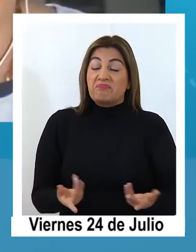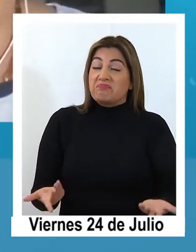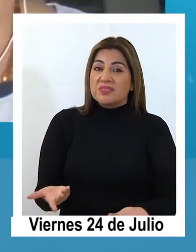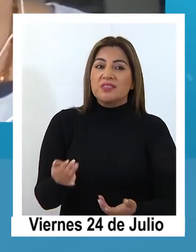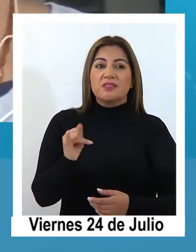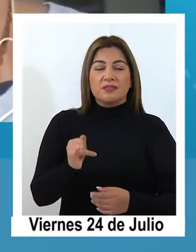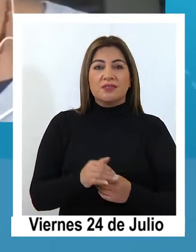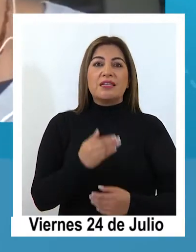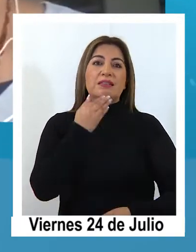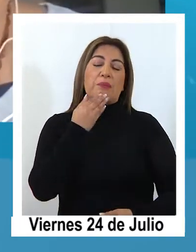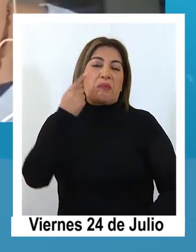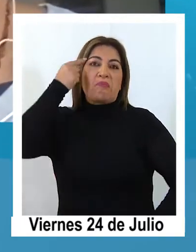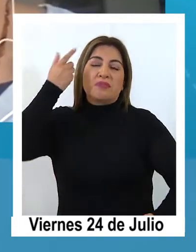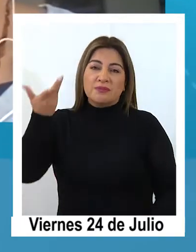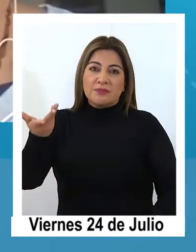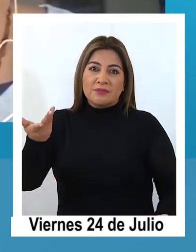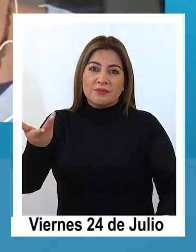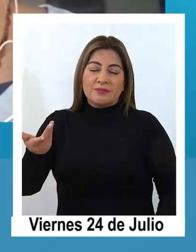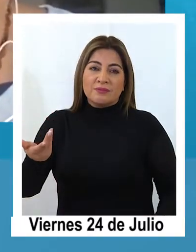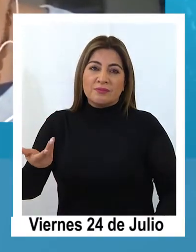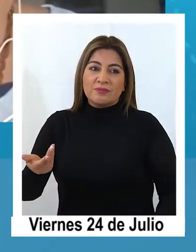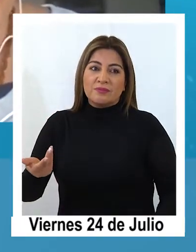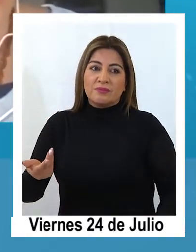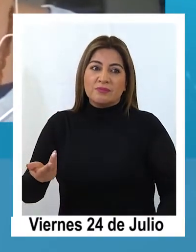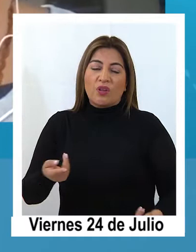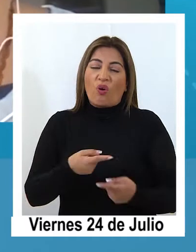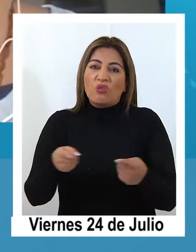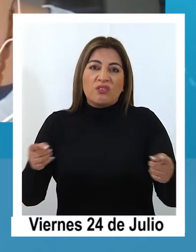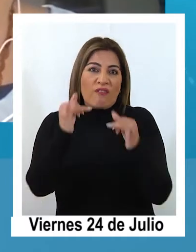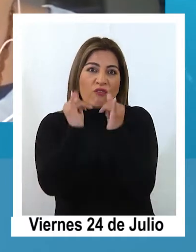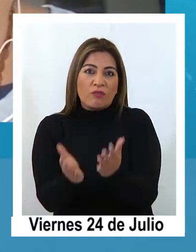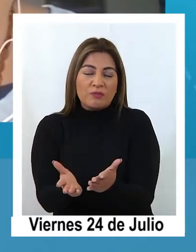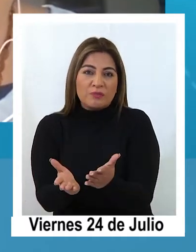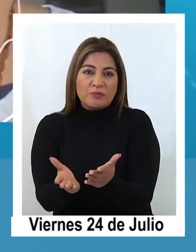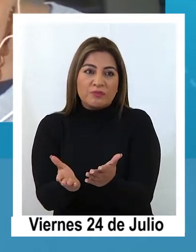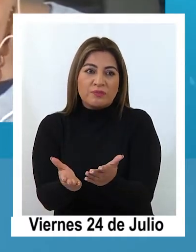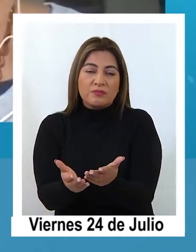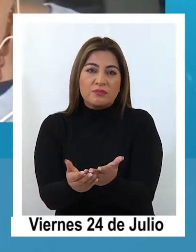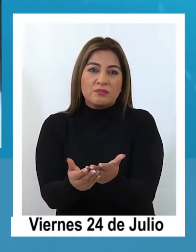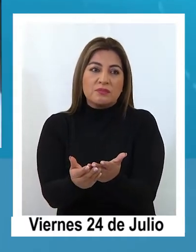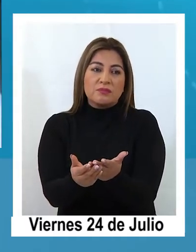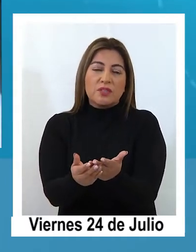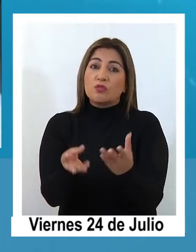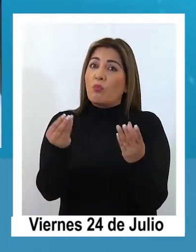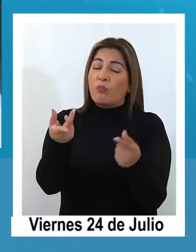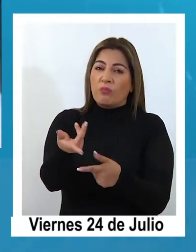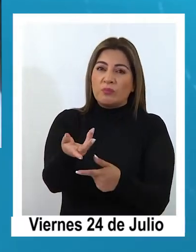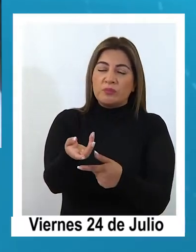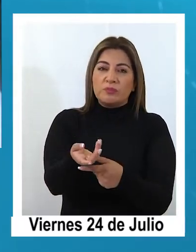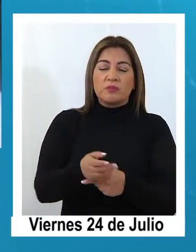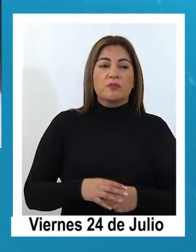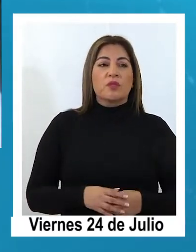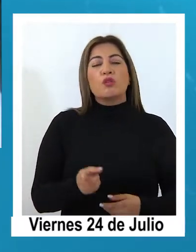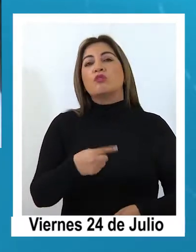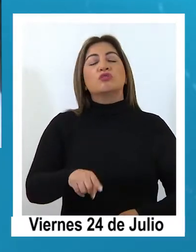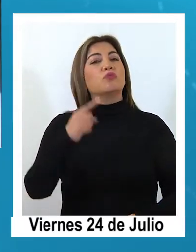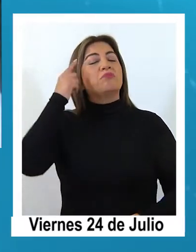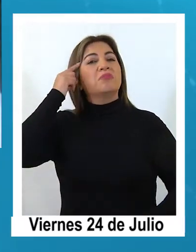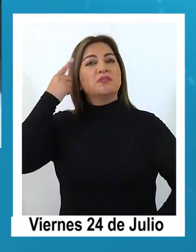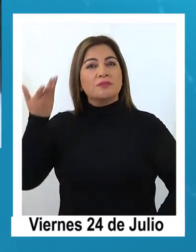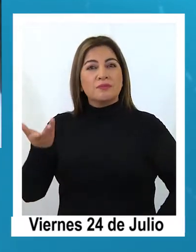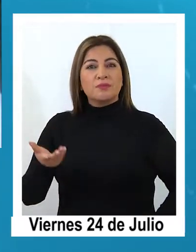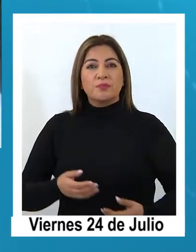bueno, también se puede interpretar de otra forma, porque tiene un sentido muy práctico, ¿no? Y entonces podemos